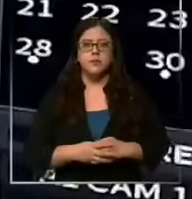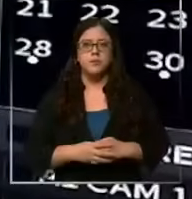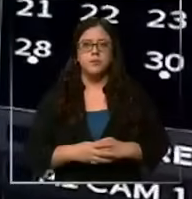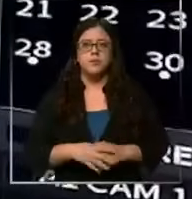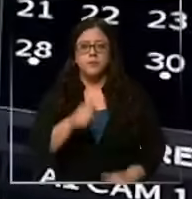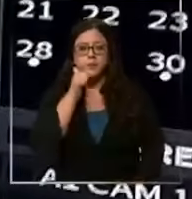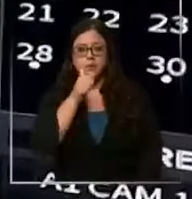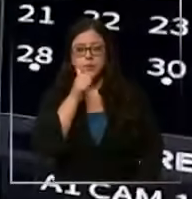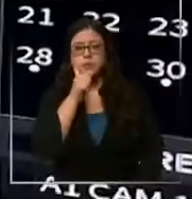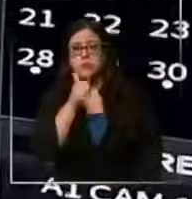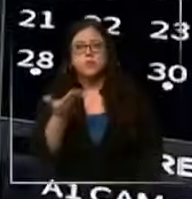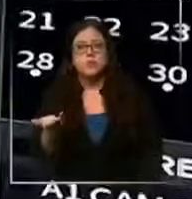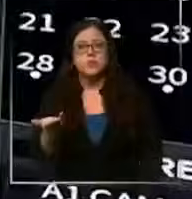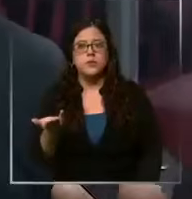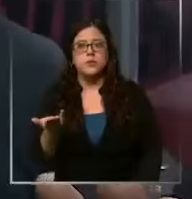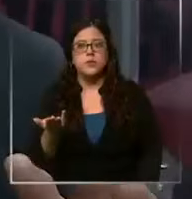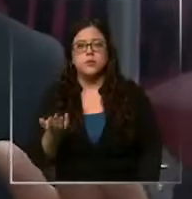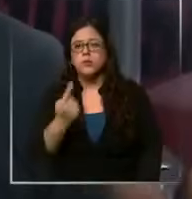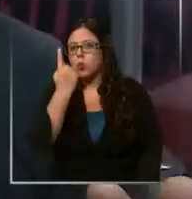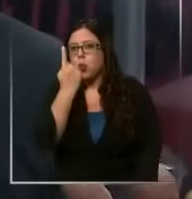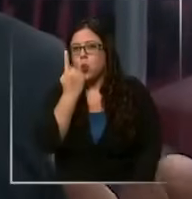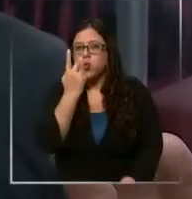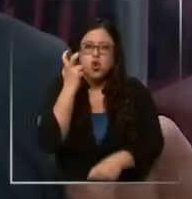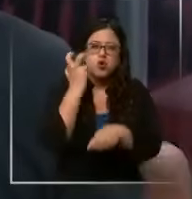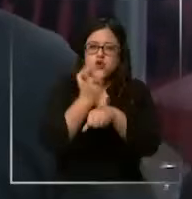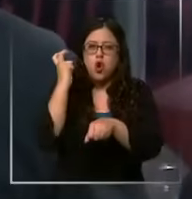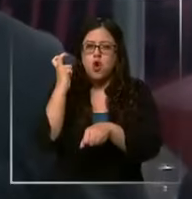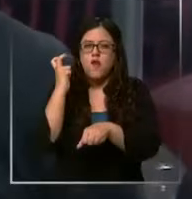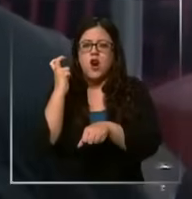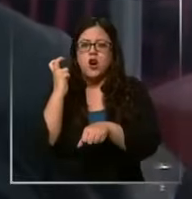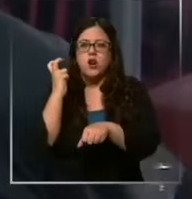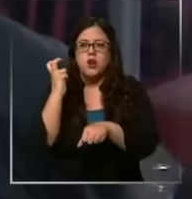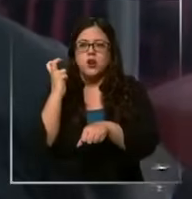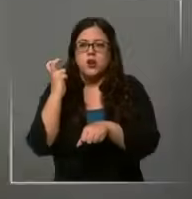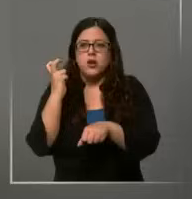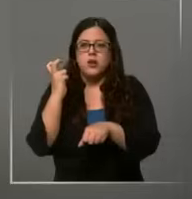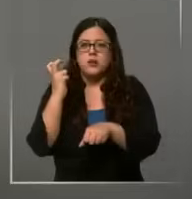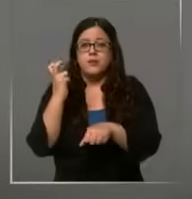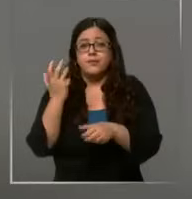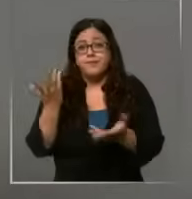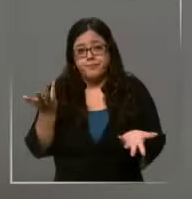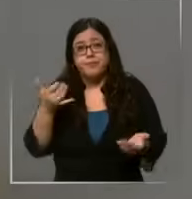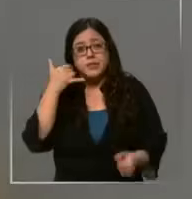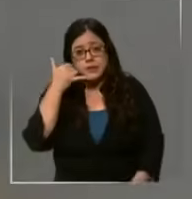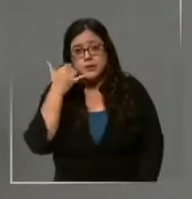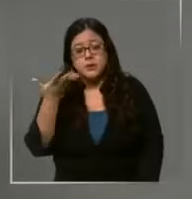Todos los días al menos hay un robo, un lanzazo, una quitada de teléfono.